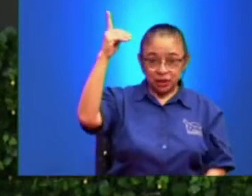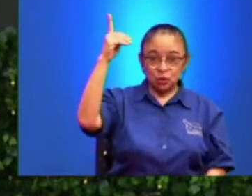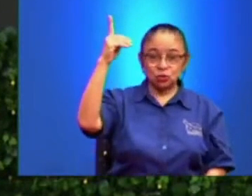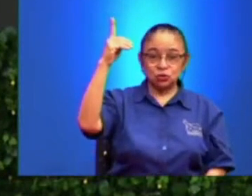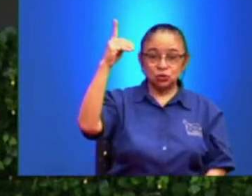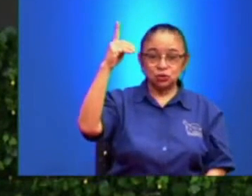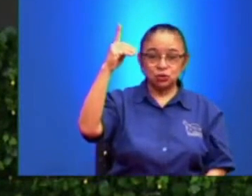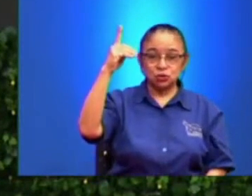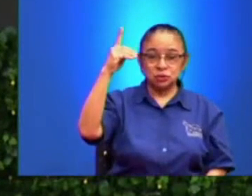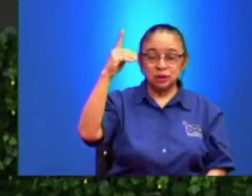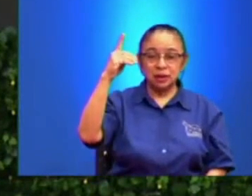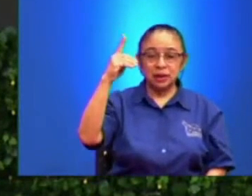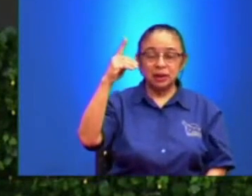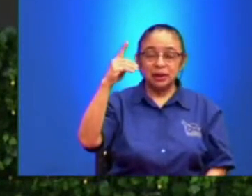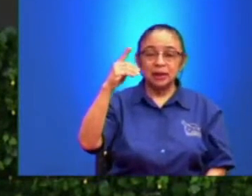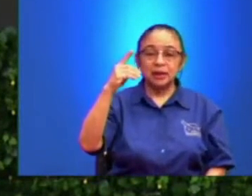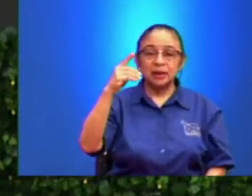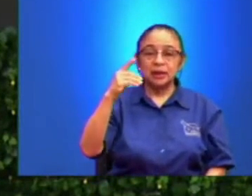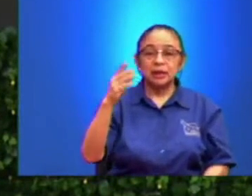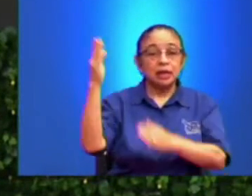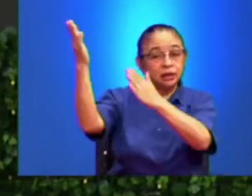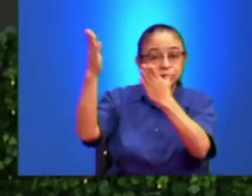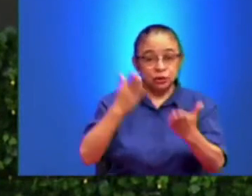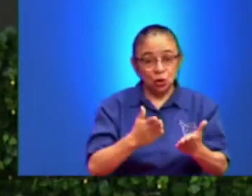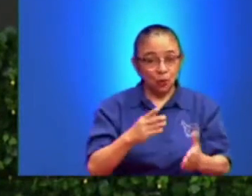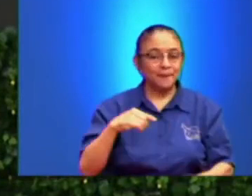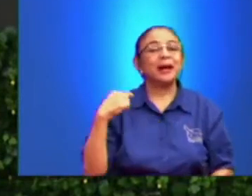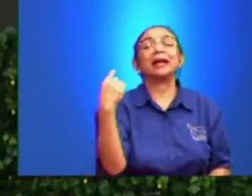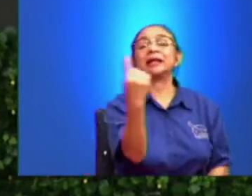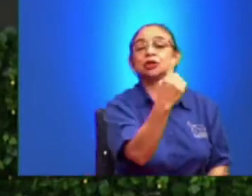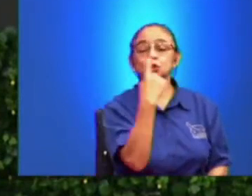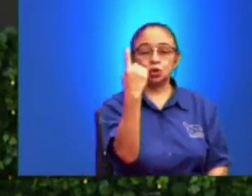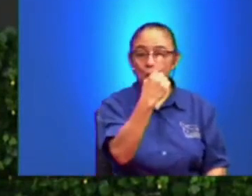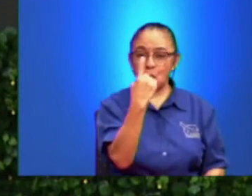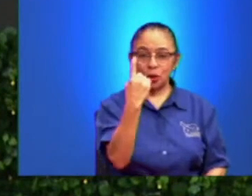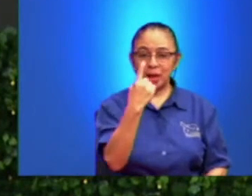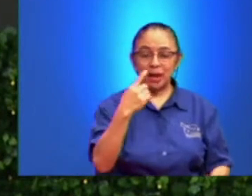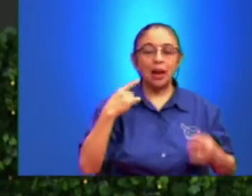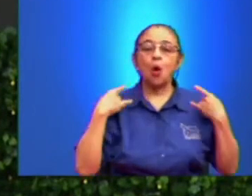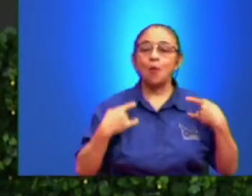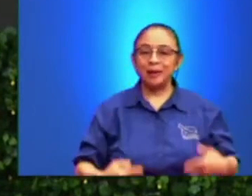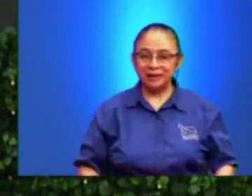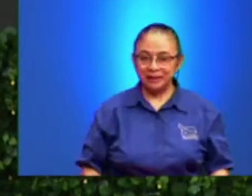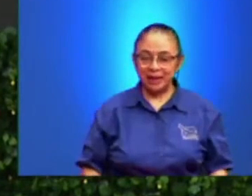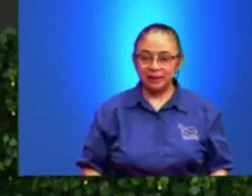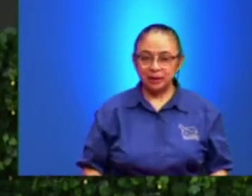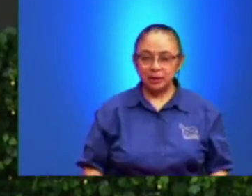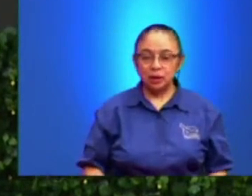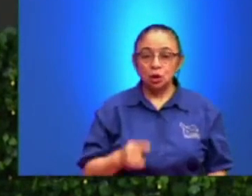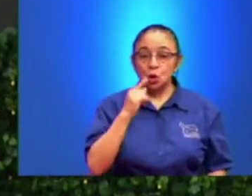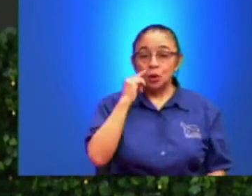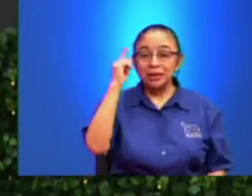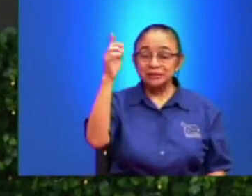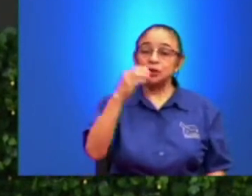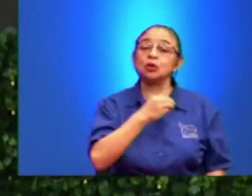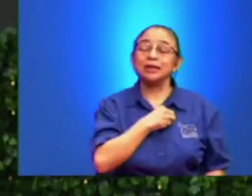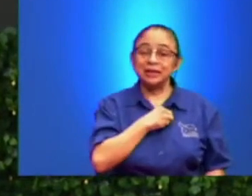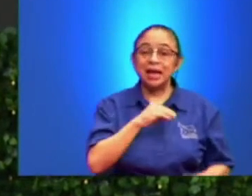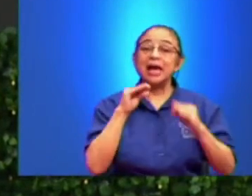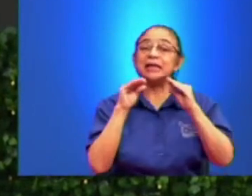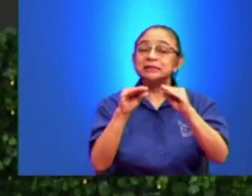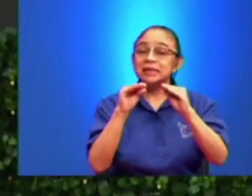para toda la humanidad el centro de todo lo que el señor quería enseñarnos a nosotros